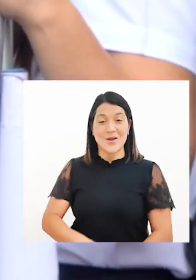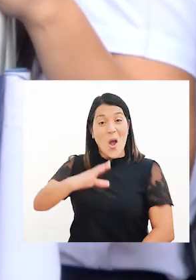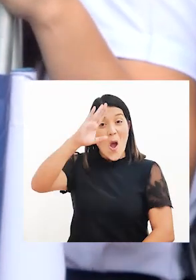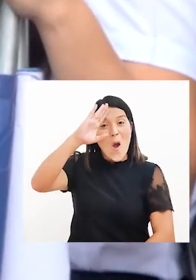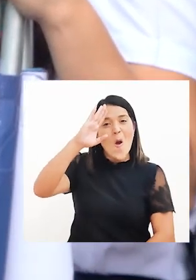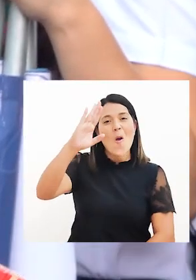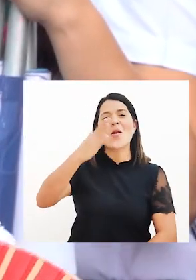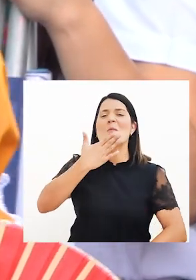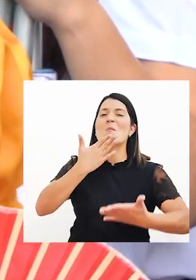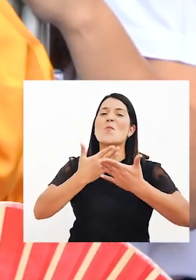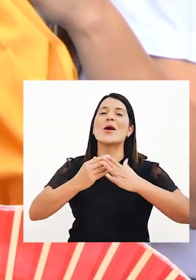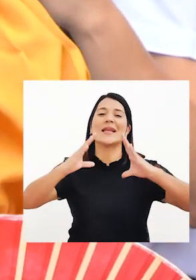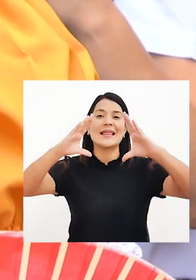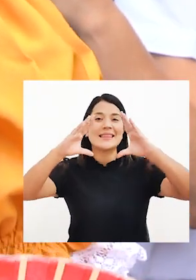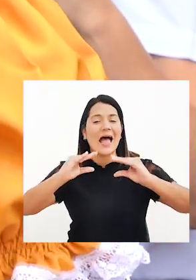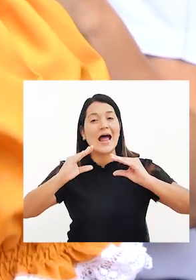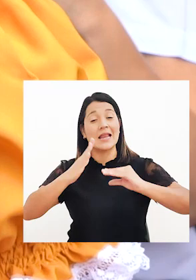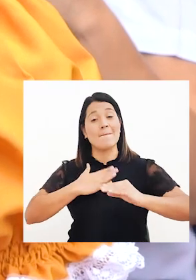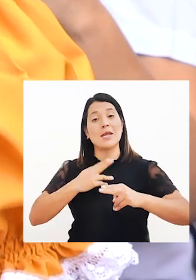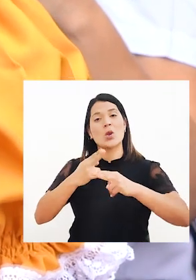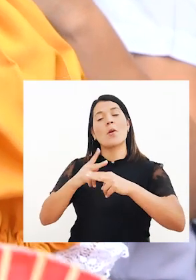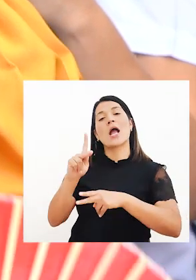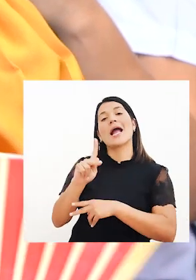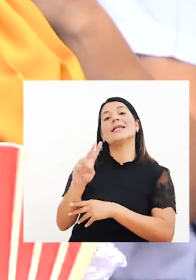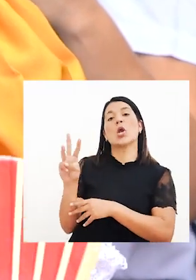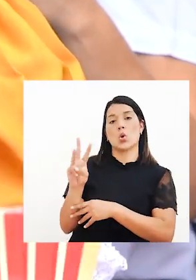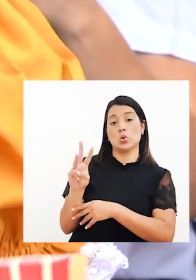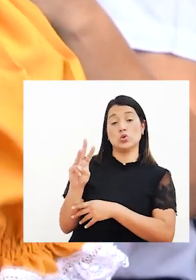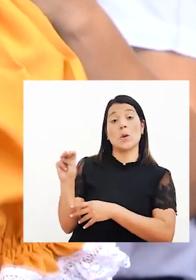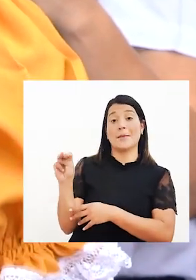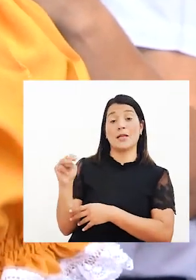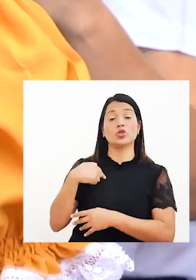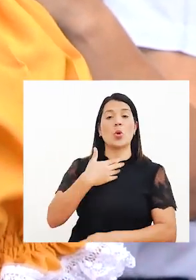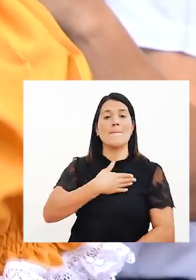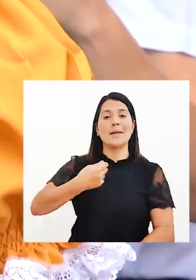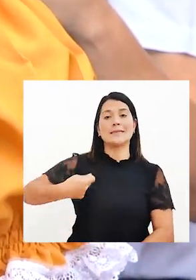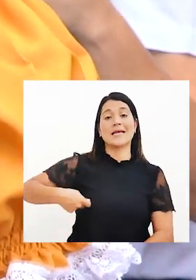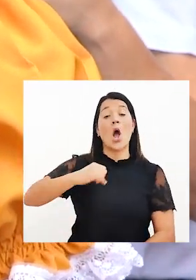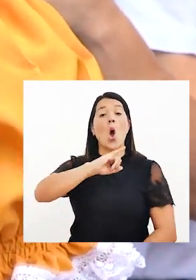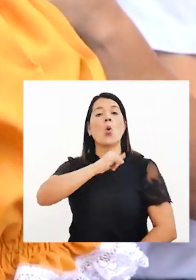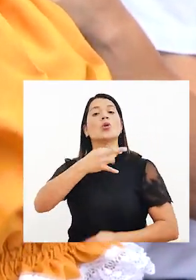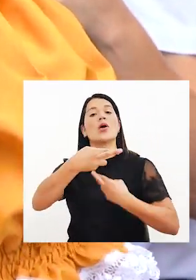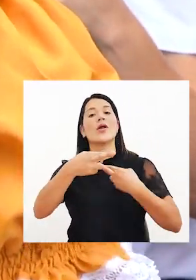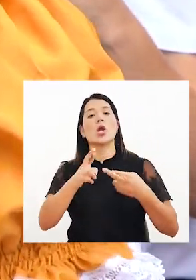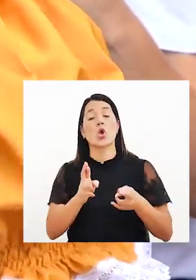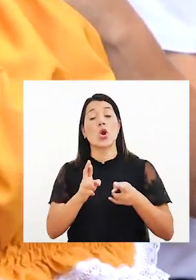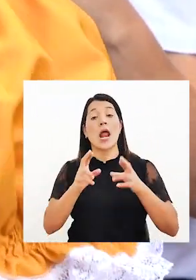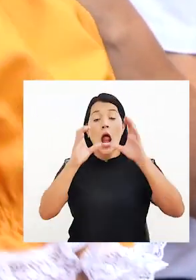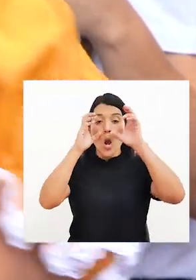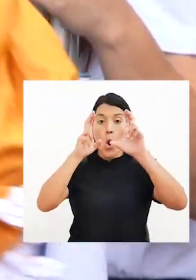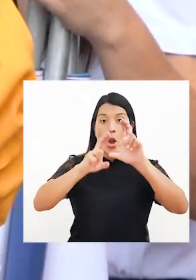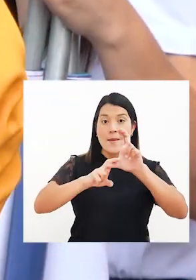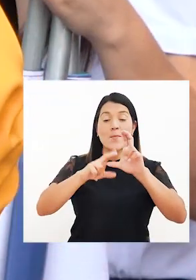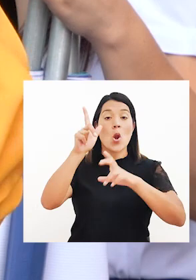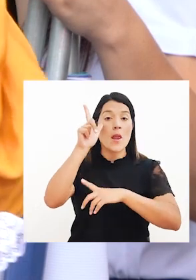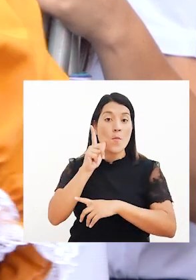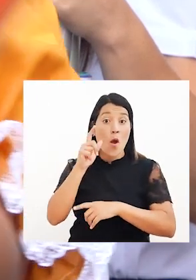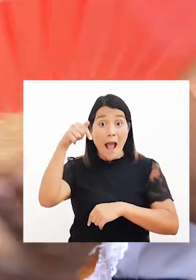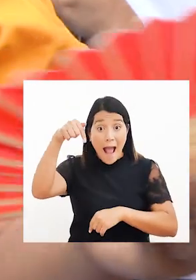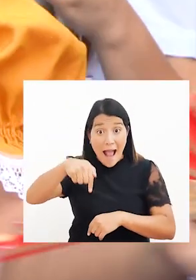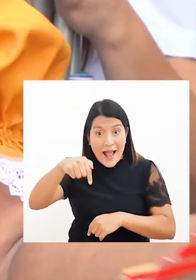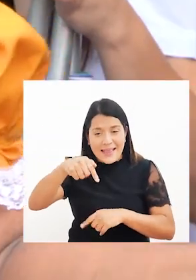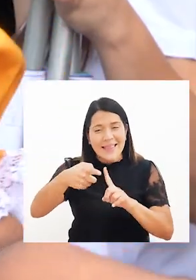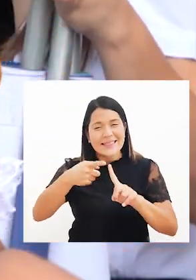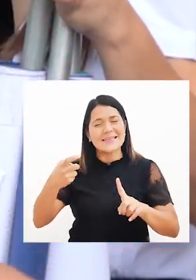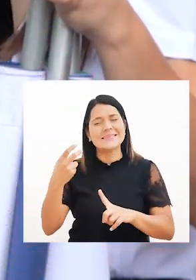Hola, muy buenas tardes. Katy Hudson Martínez, presidente de la Junta Regional Colipro de Limón. Aquí, desde